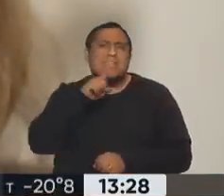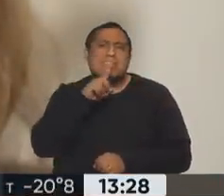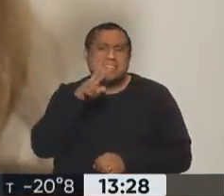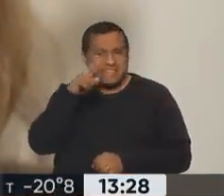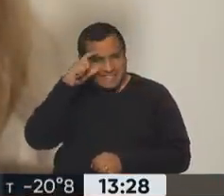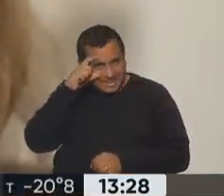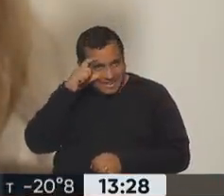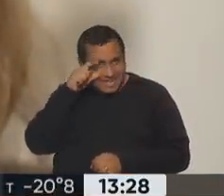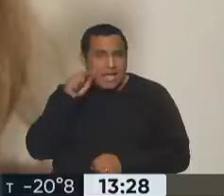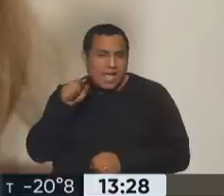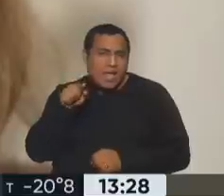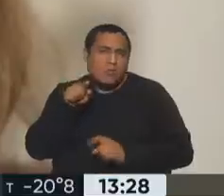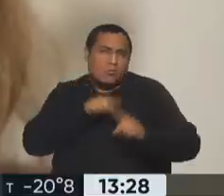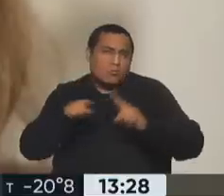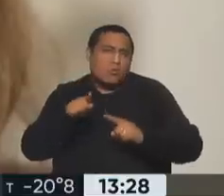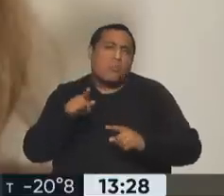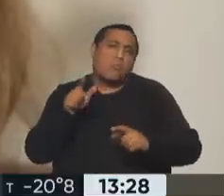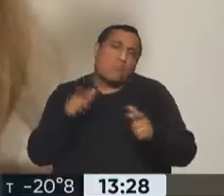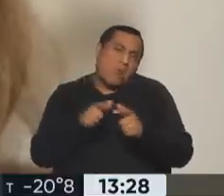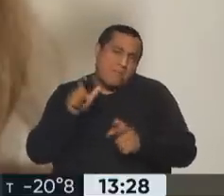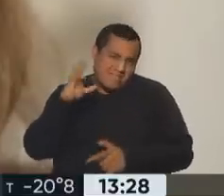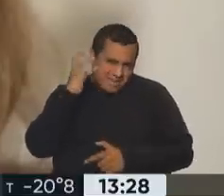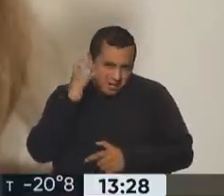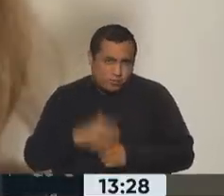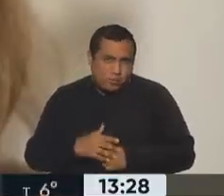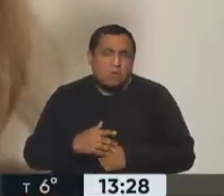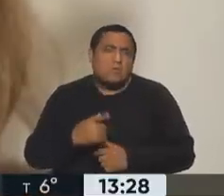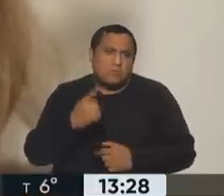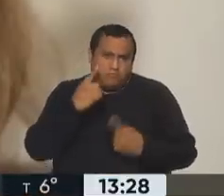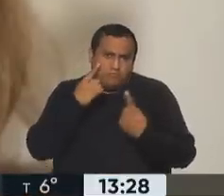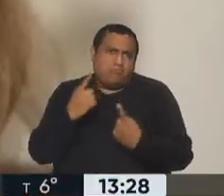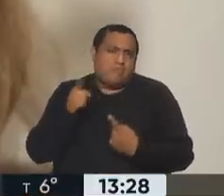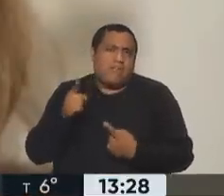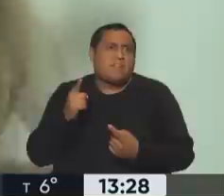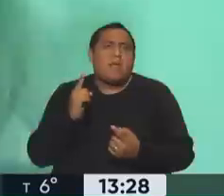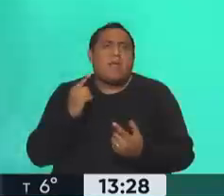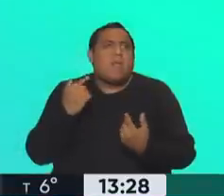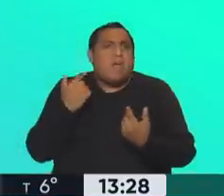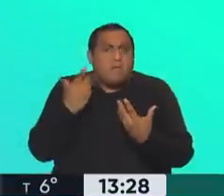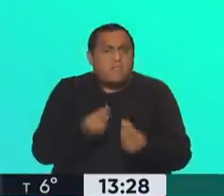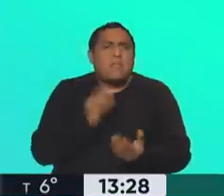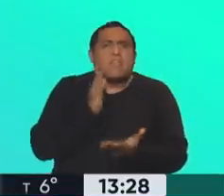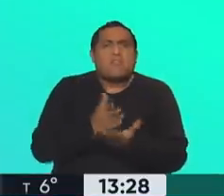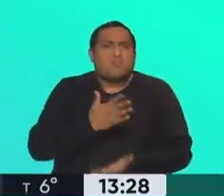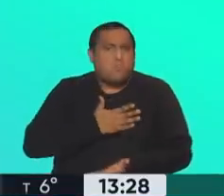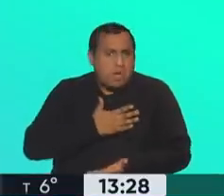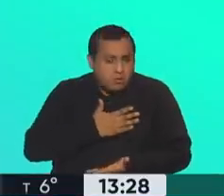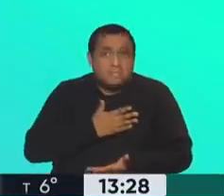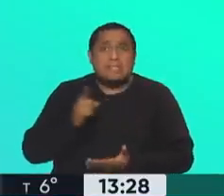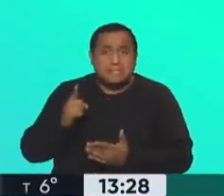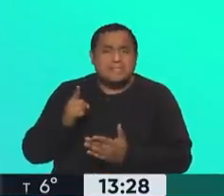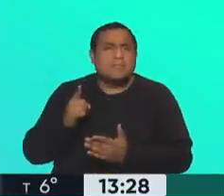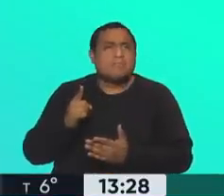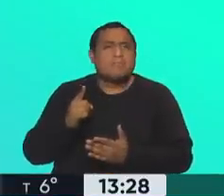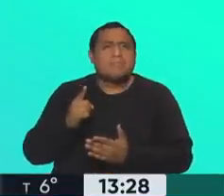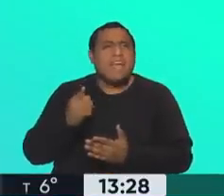conducía su programa de radio y reconocida por su defensa de los derechos humanos denunció durante